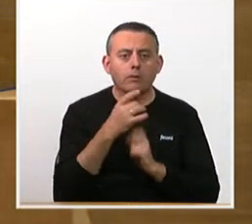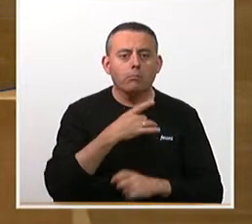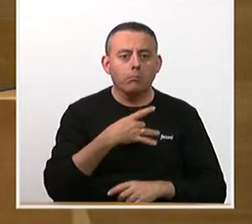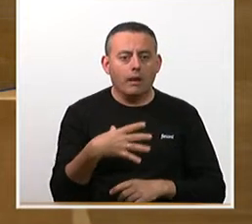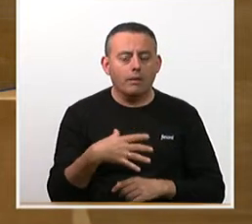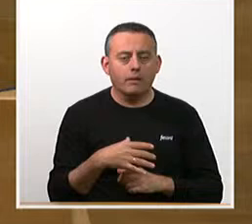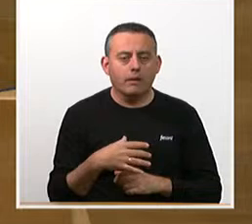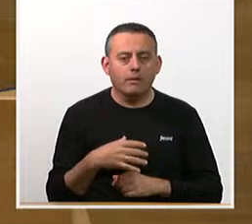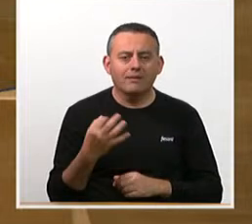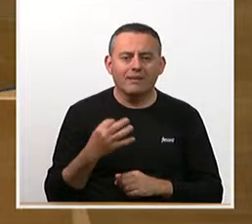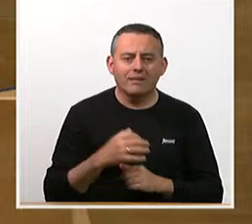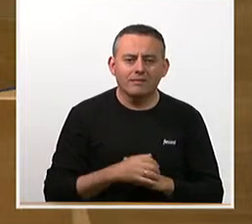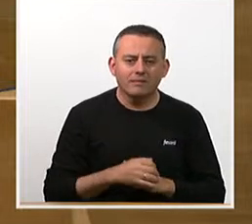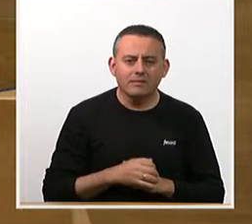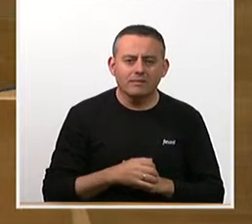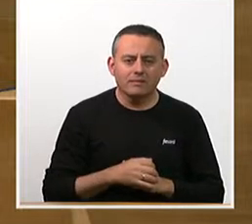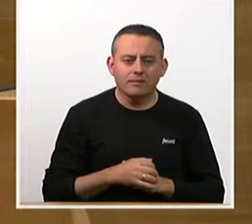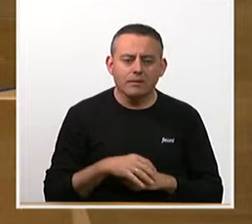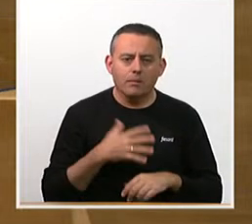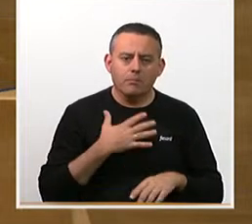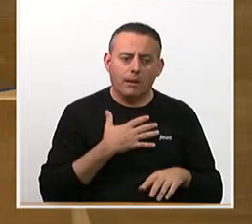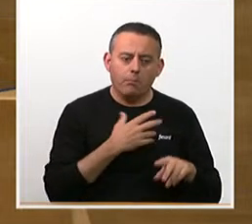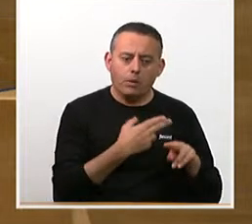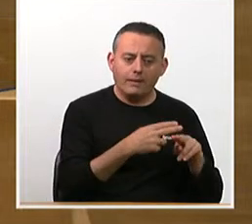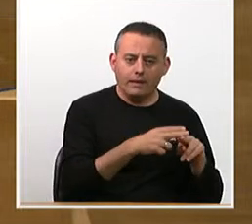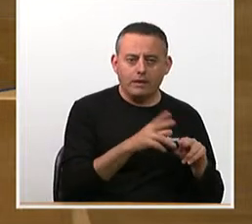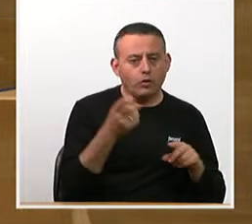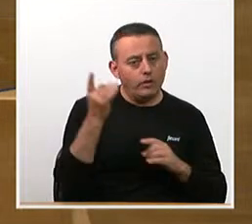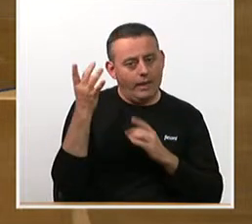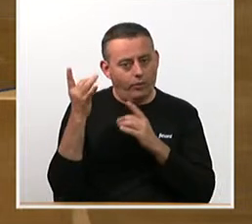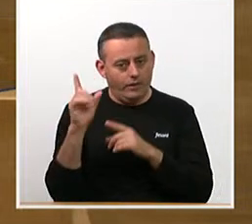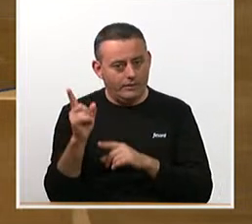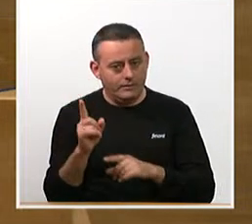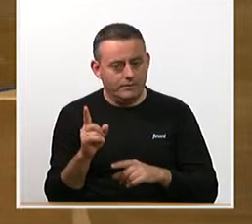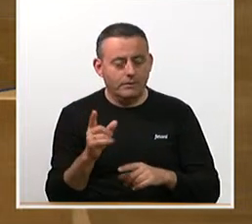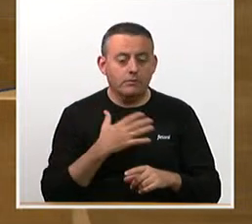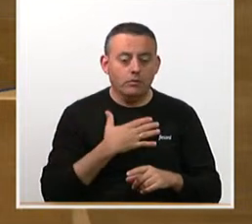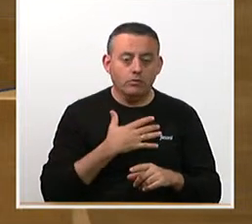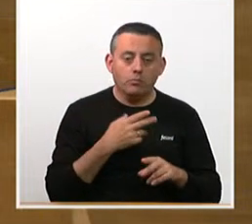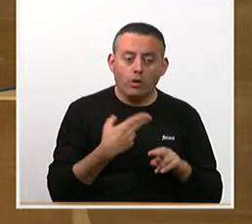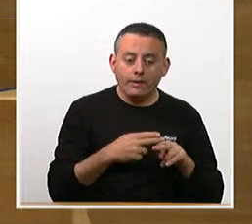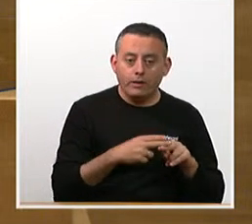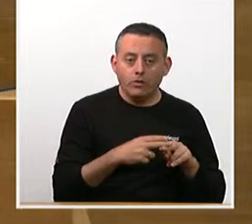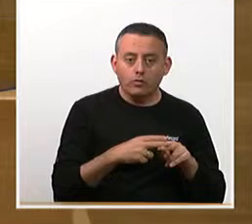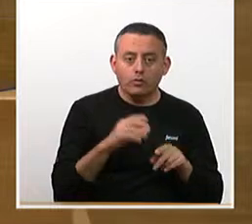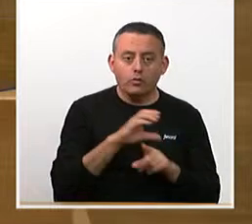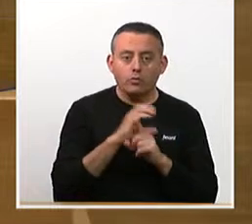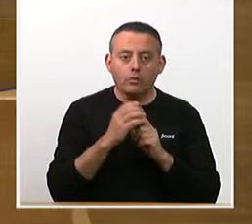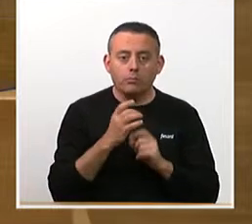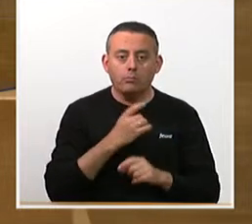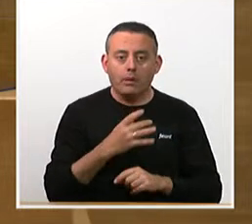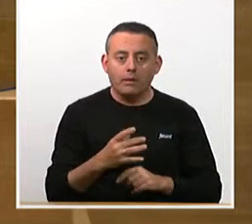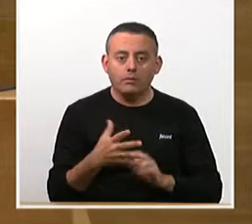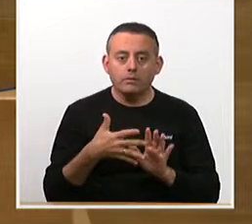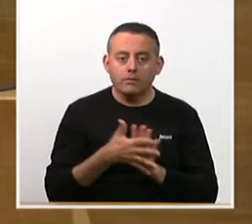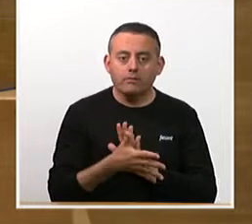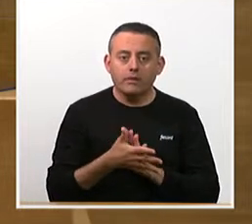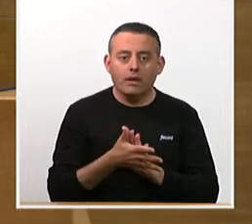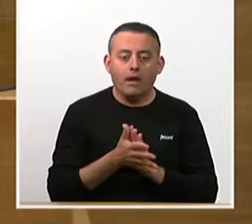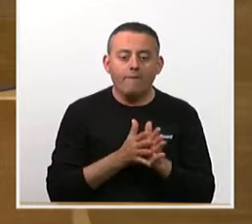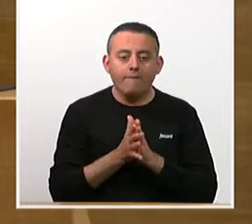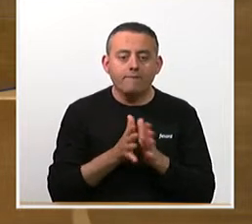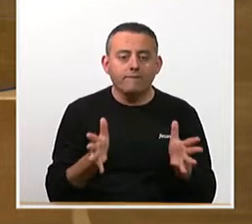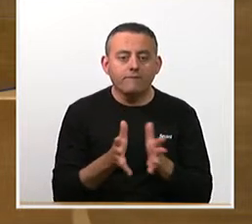los creadores artísticos es para los políticos cuando hablo de cultura blanco es que nuestra obligación como políticos es el fomento de la cultura y no